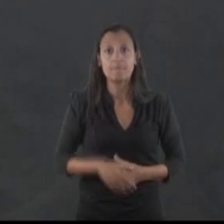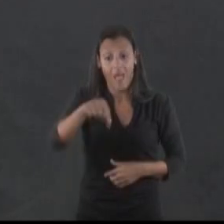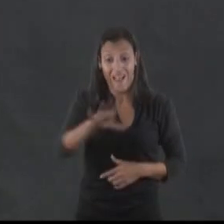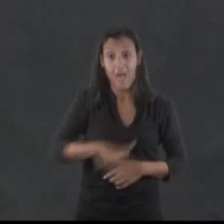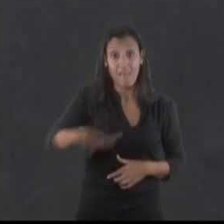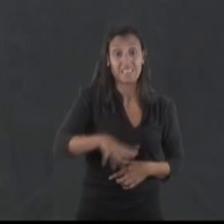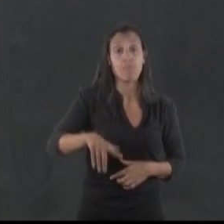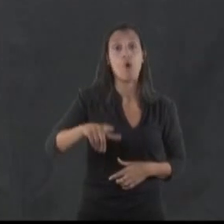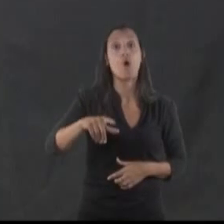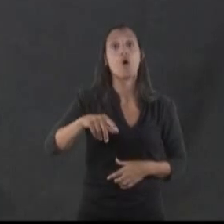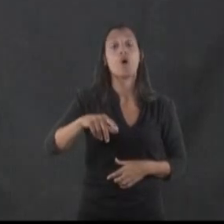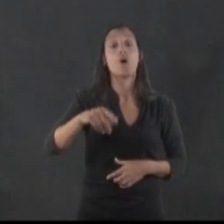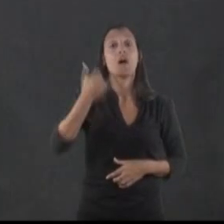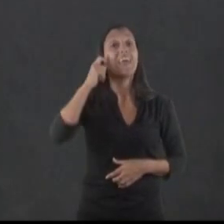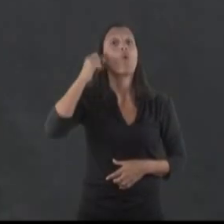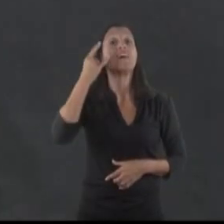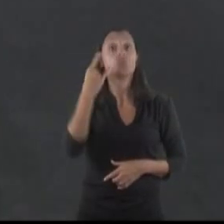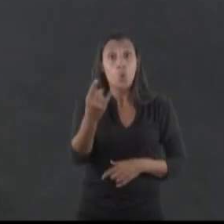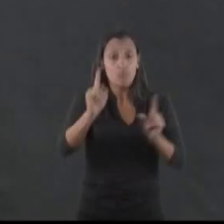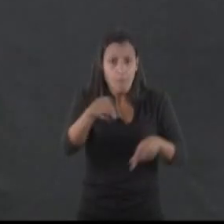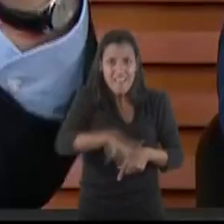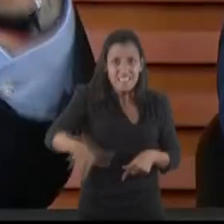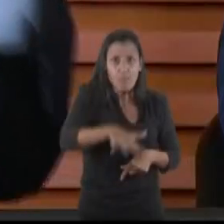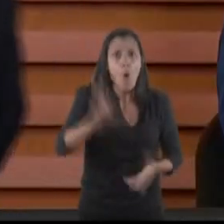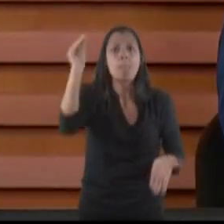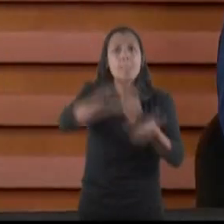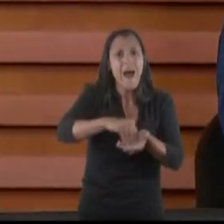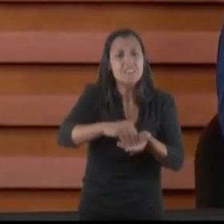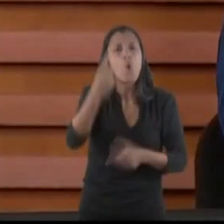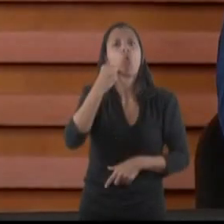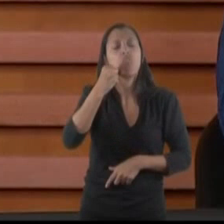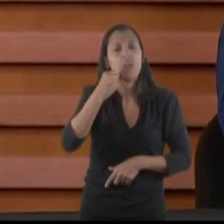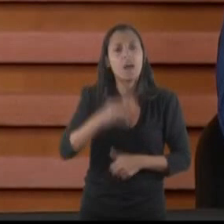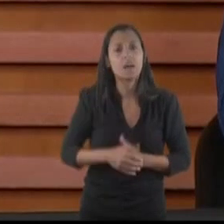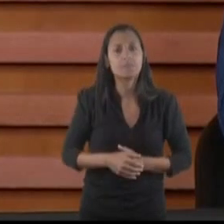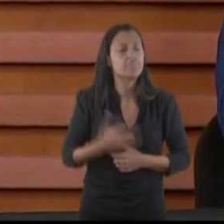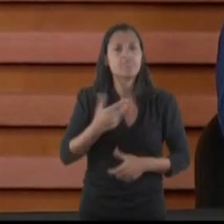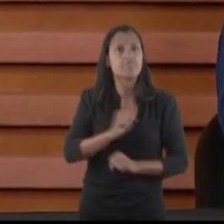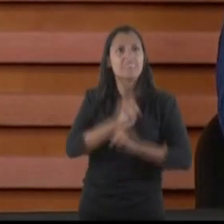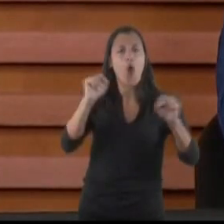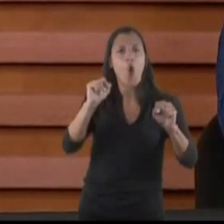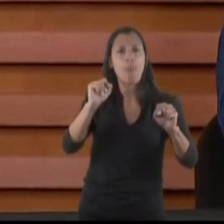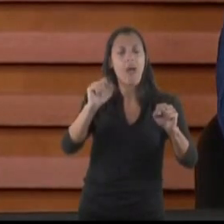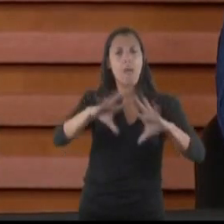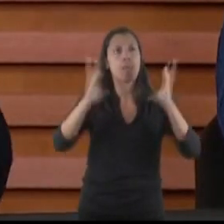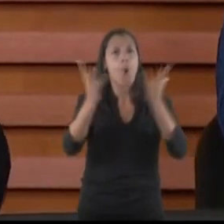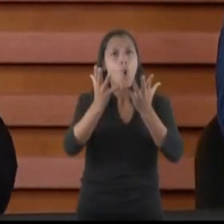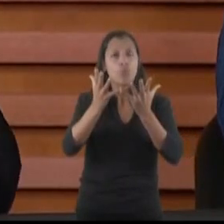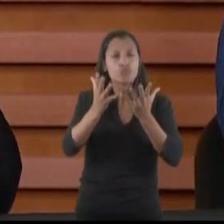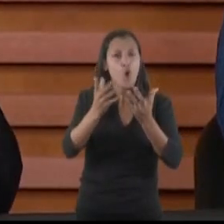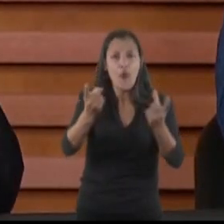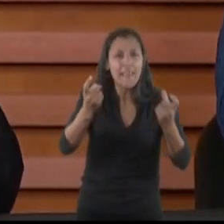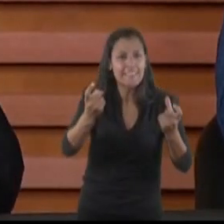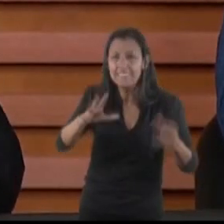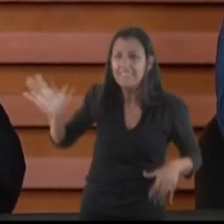en Iguazú lo hicimos. Pero además, de repente el mundo empezó a demandar